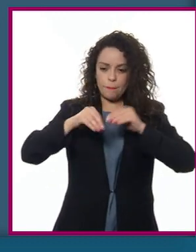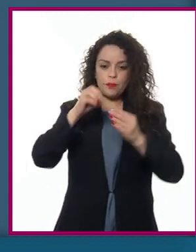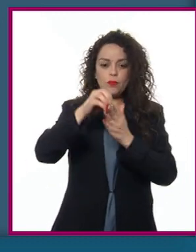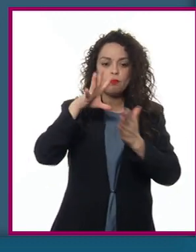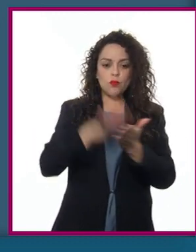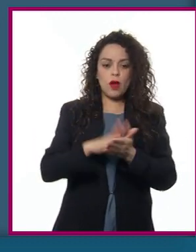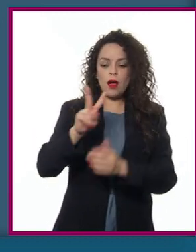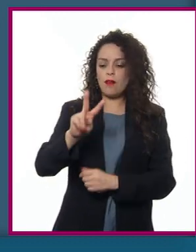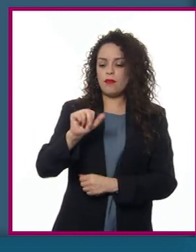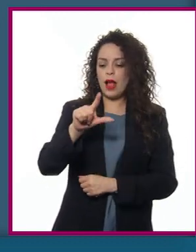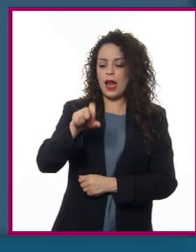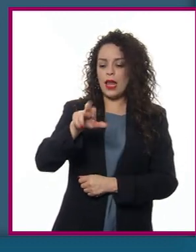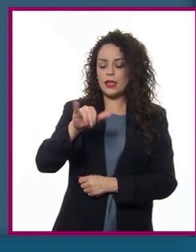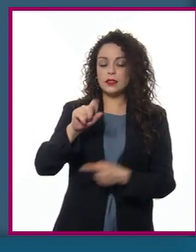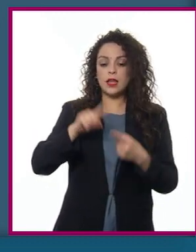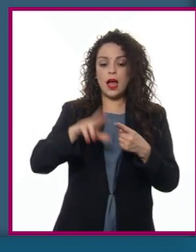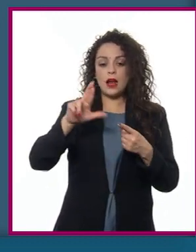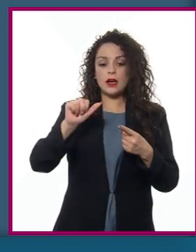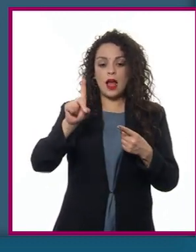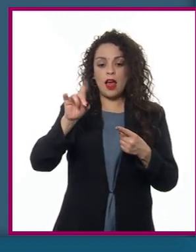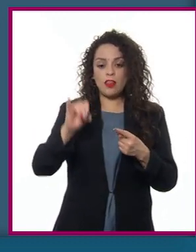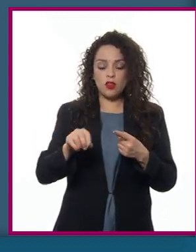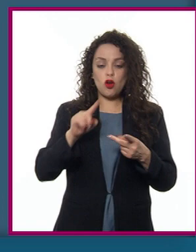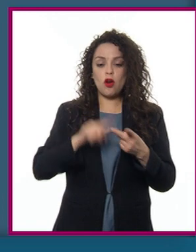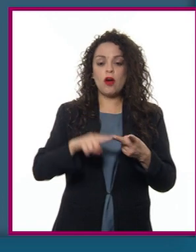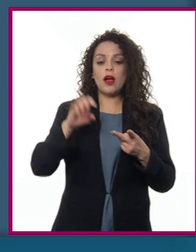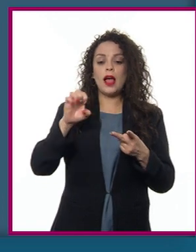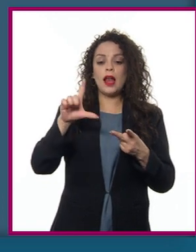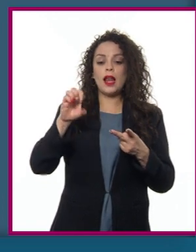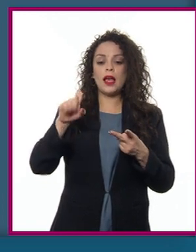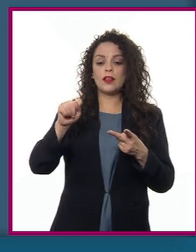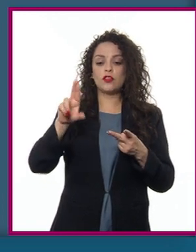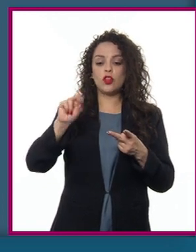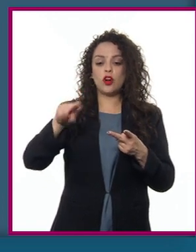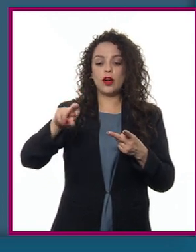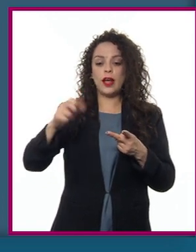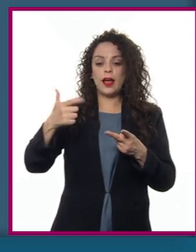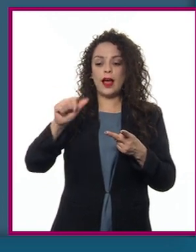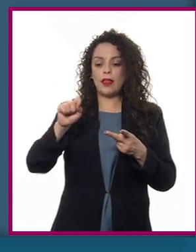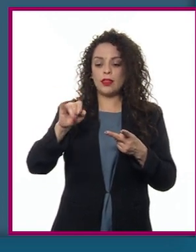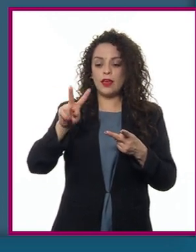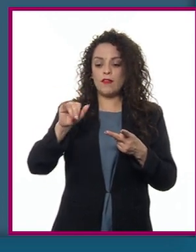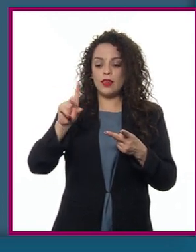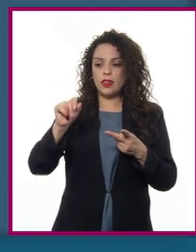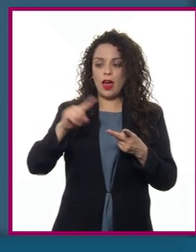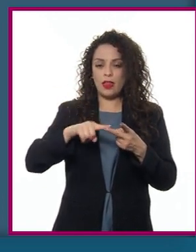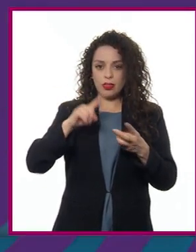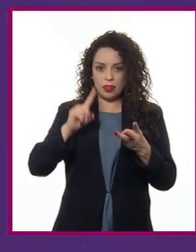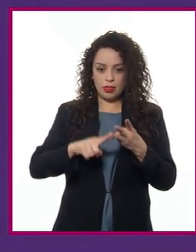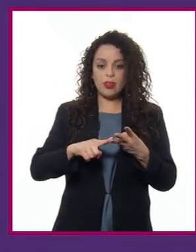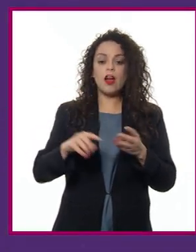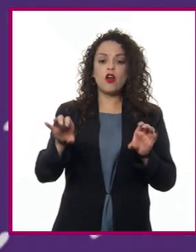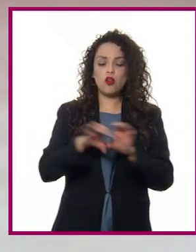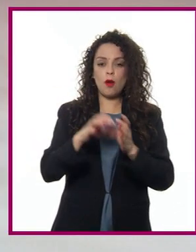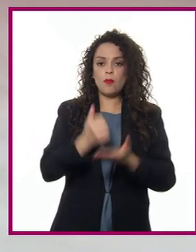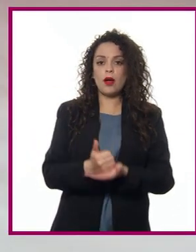la valencia, el radio atómico y la electronegatividad. Para ello deberán apoyarse en las tablas que les hemos compartido.